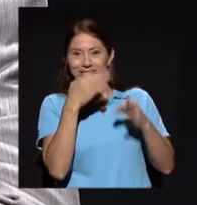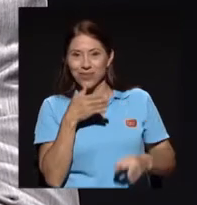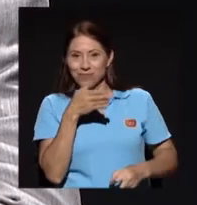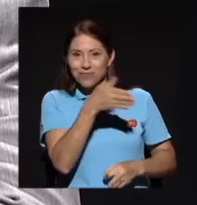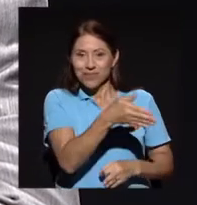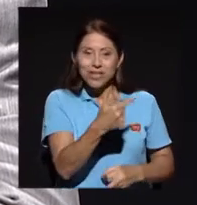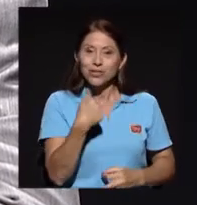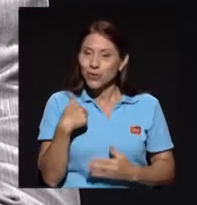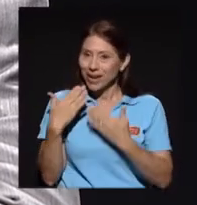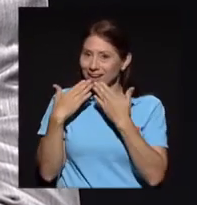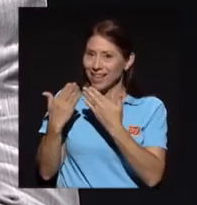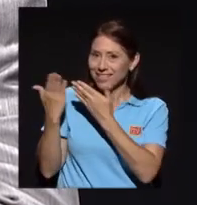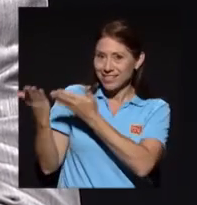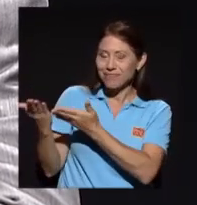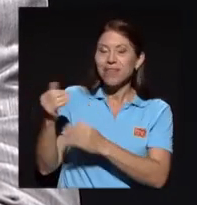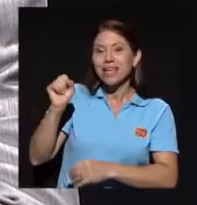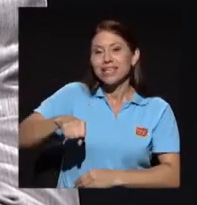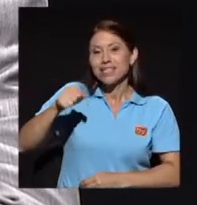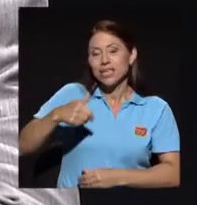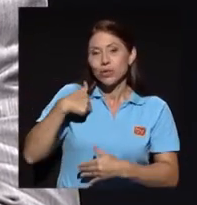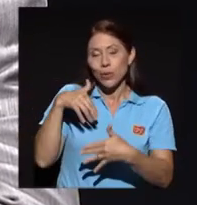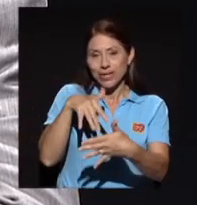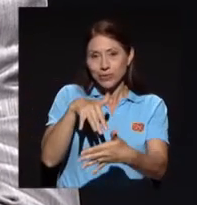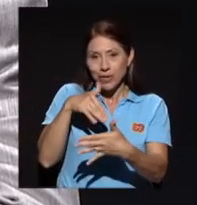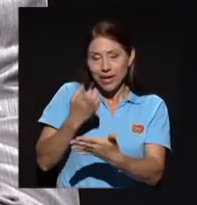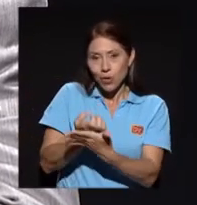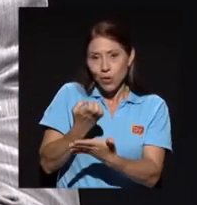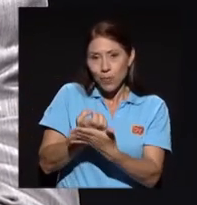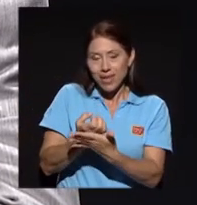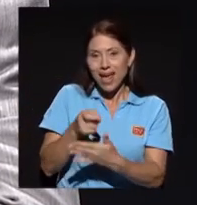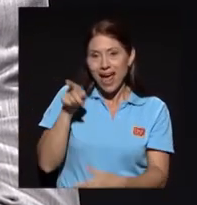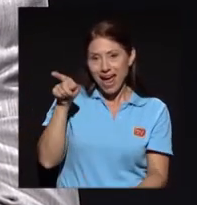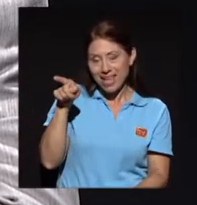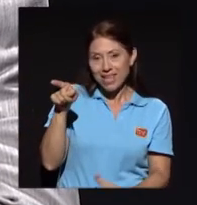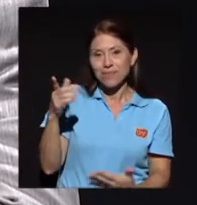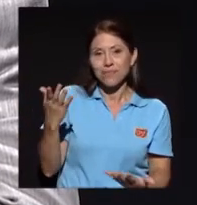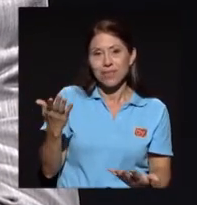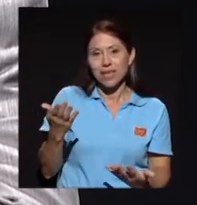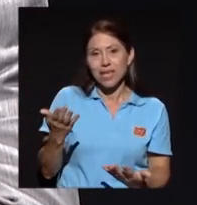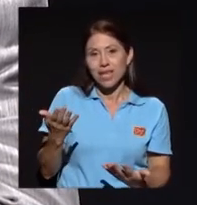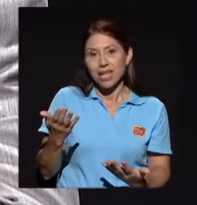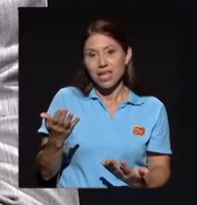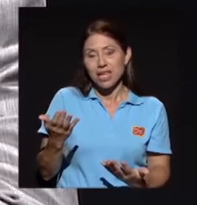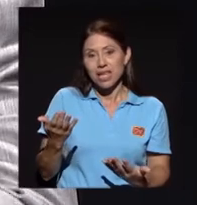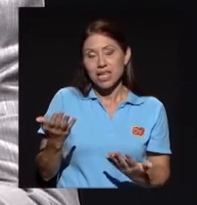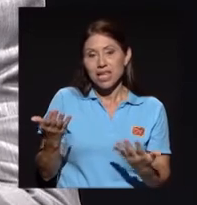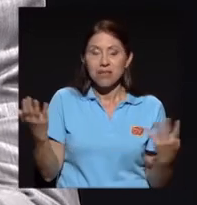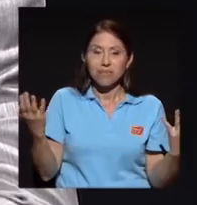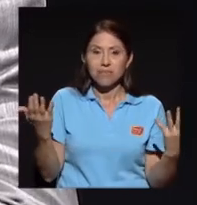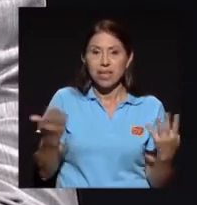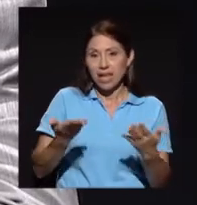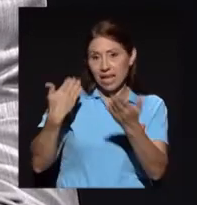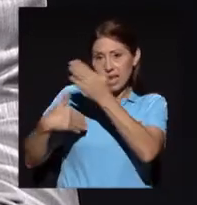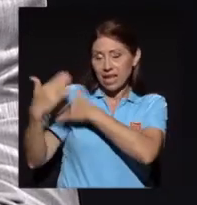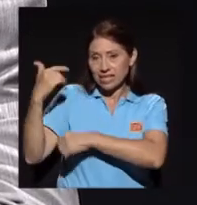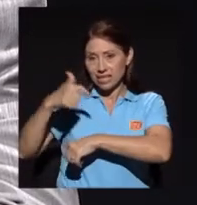Y sí, hice mis estudios de economía ahí, y para ese